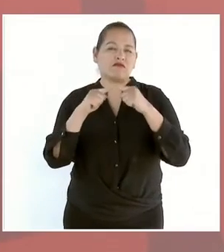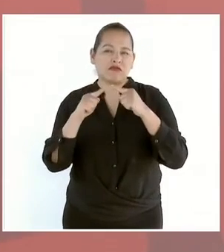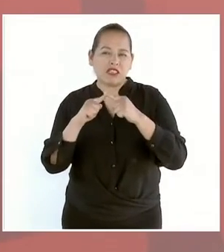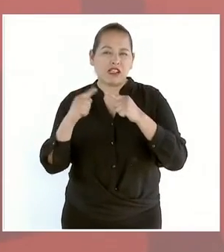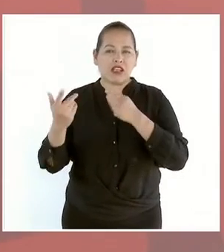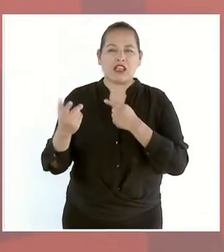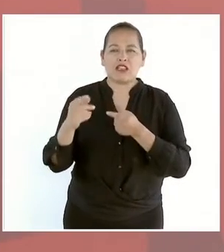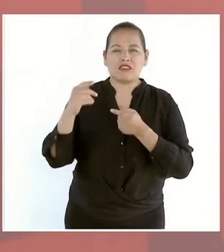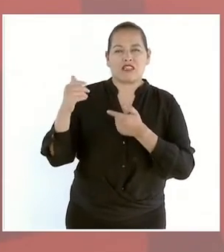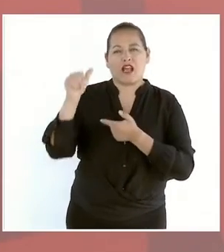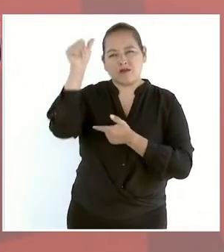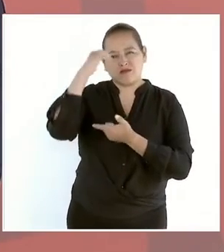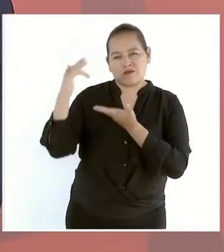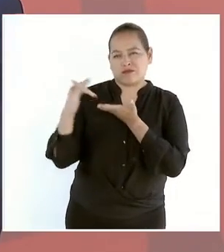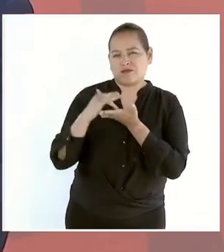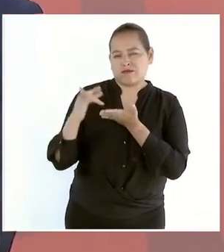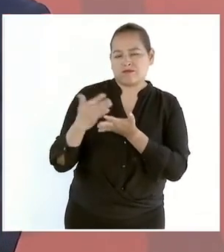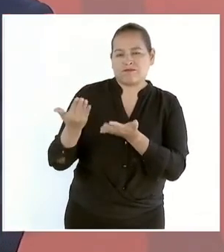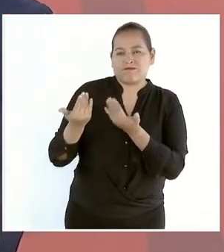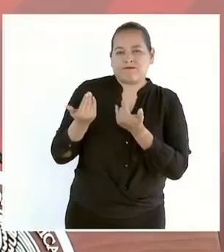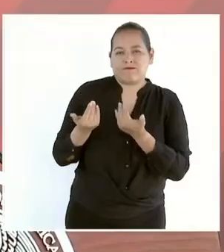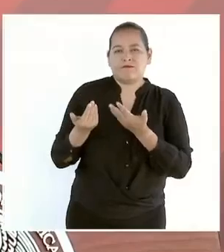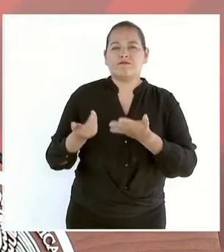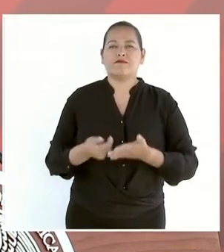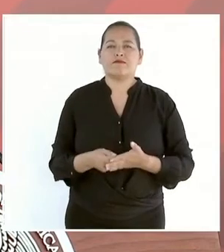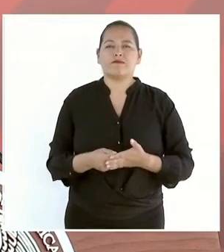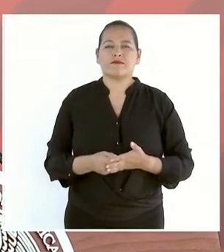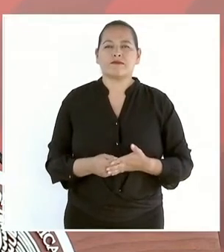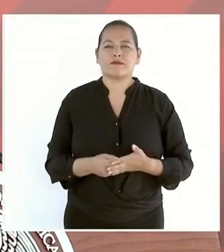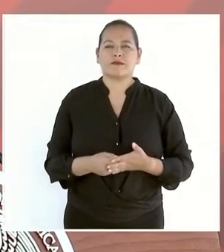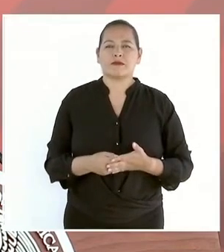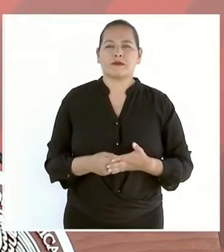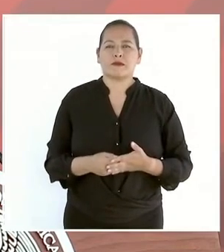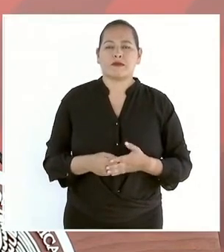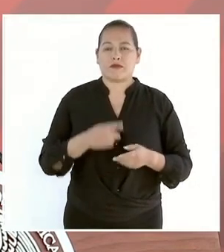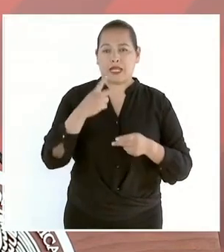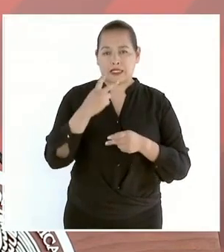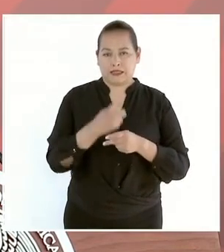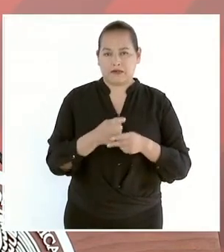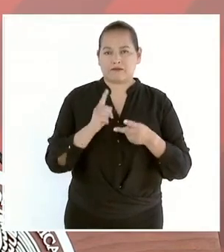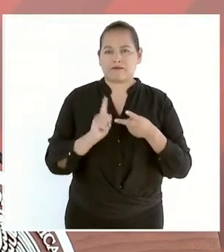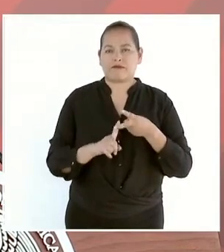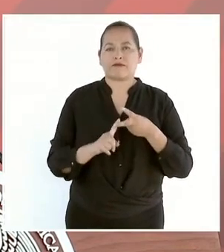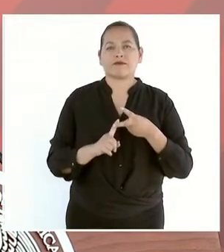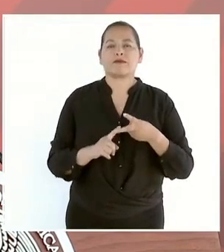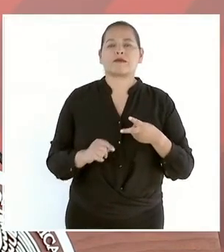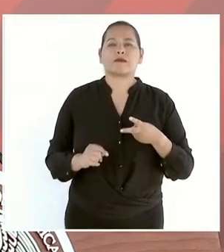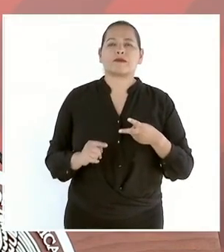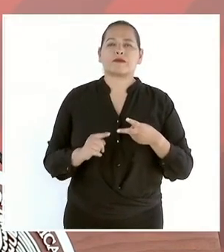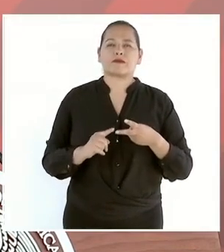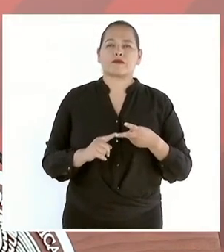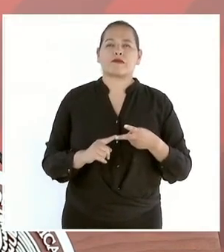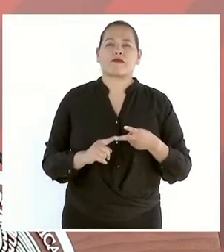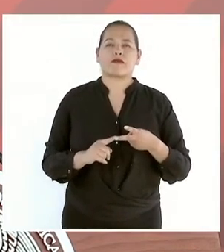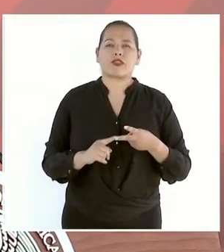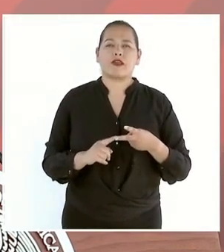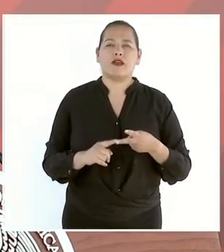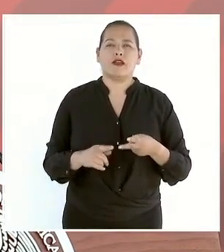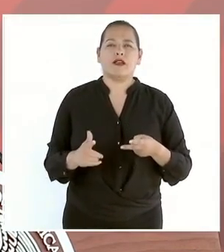los segundos que debe tomarse en cuenta es que el gobierno de